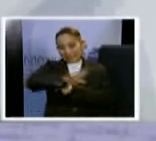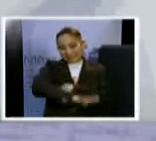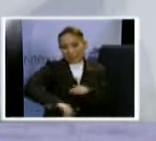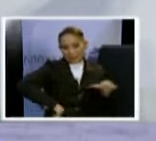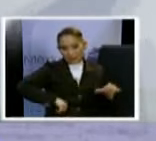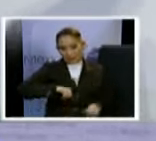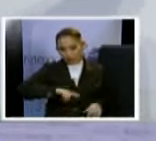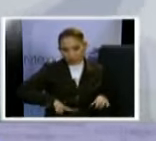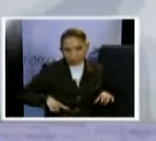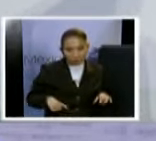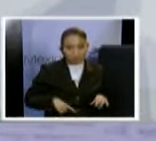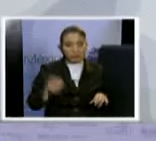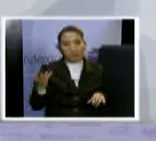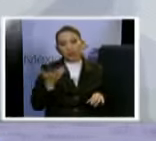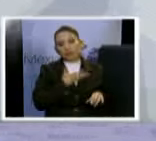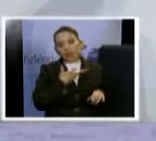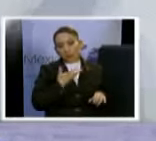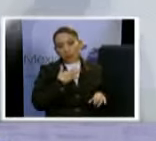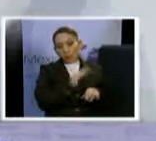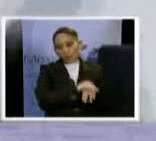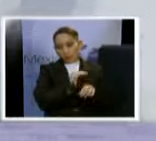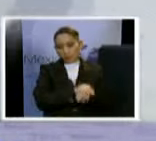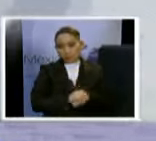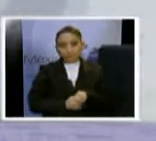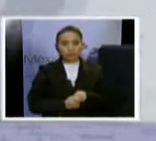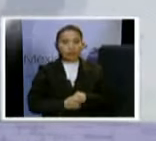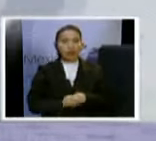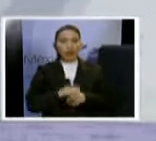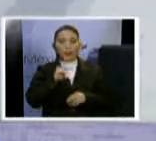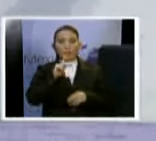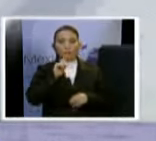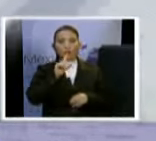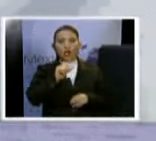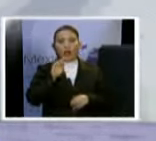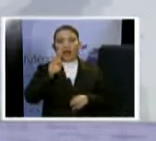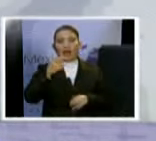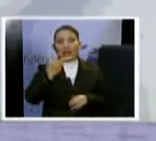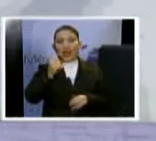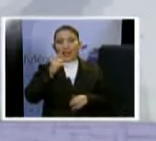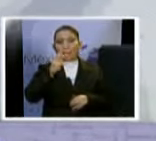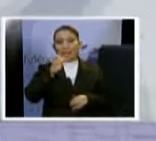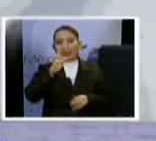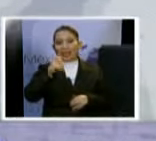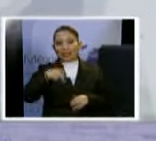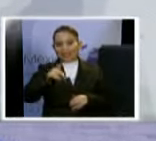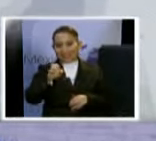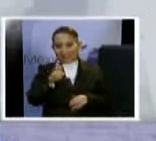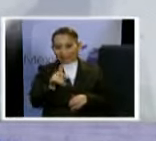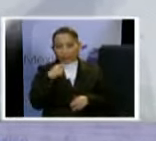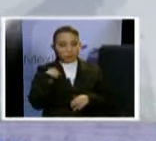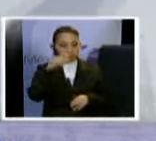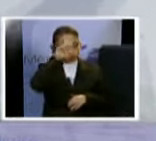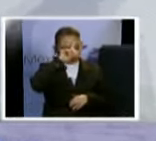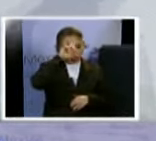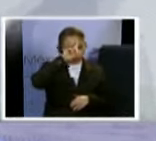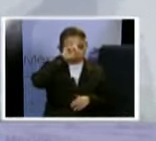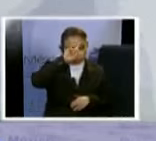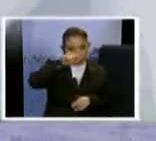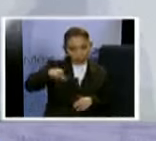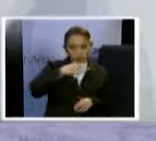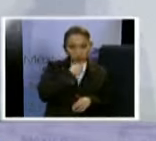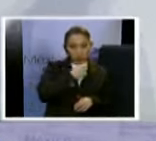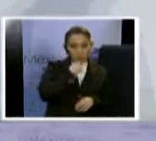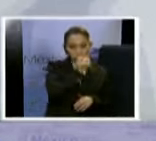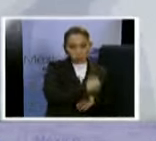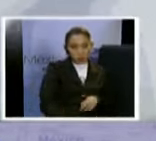que tenemos a un buen amigo. Paul Heimbecker, quien recomienda, Paul Heimbecker es un